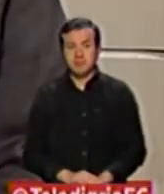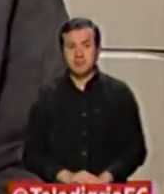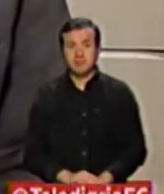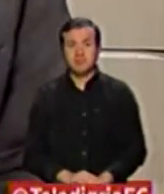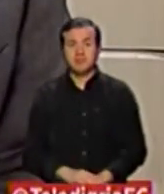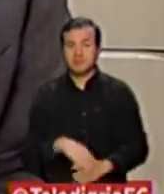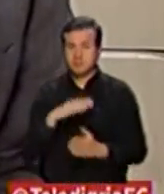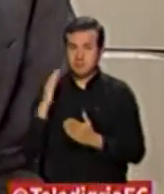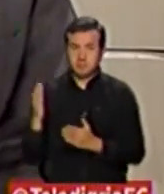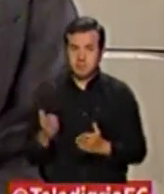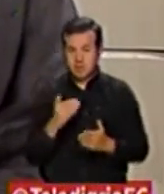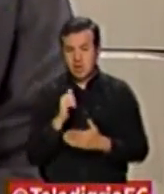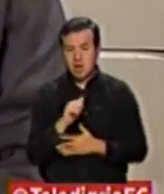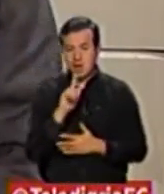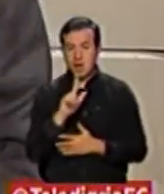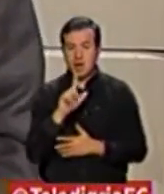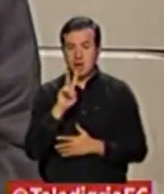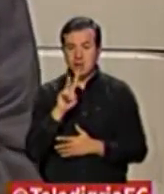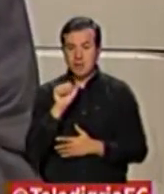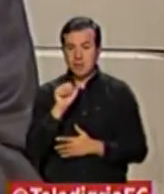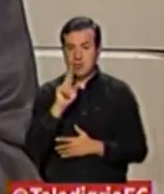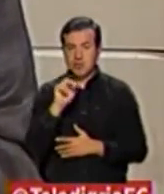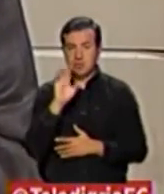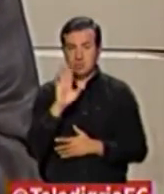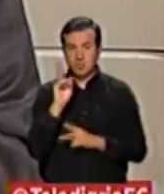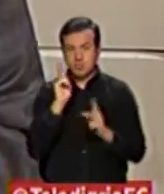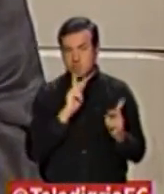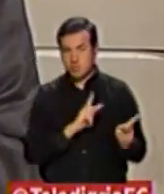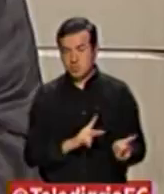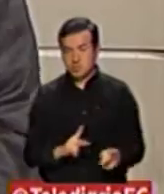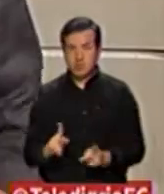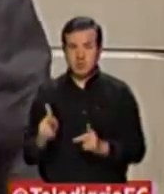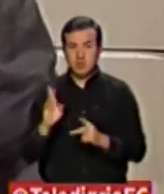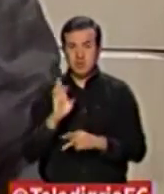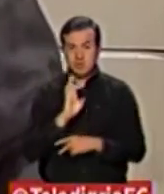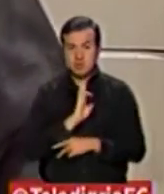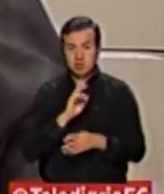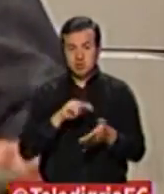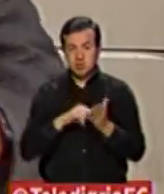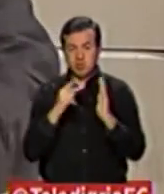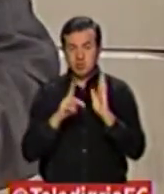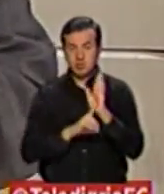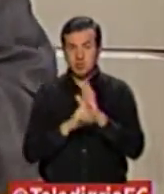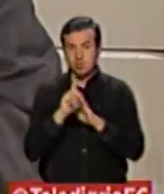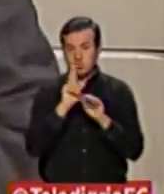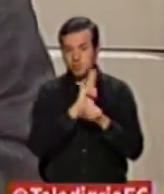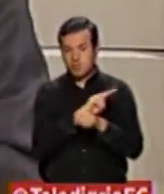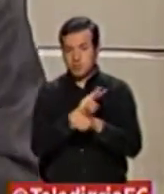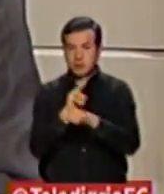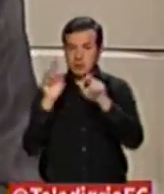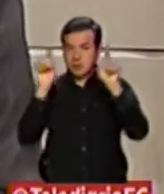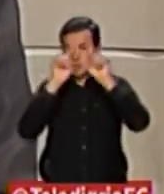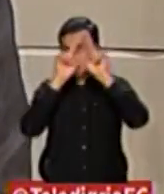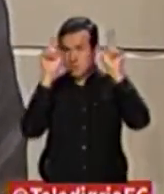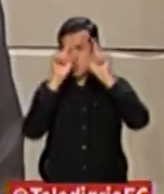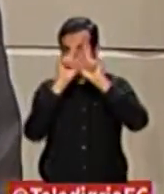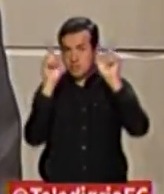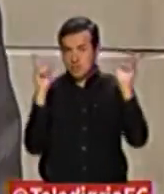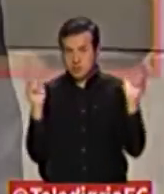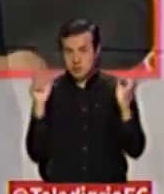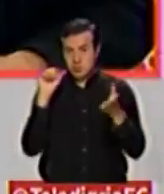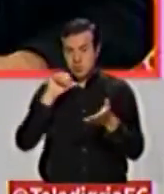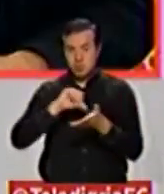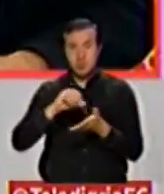Se encuentra con nosotros Álvaro Acosta, Intendente Nacional de Planificación, Tecnología y Desarrollo de la Superintendencia de Compañías en la